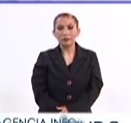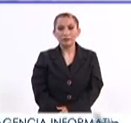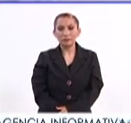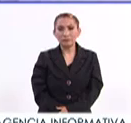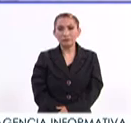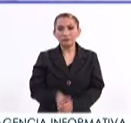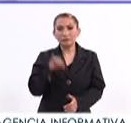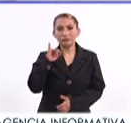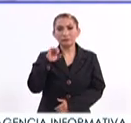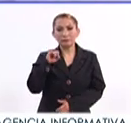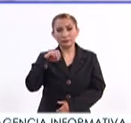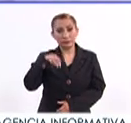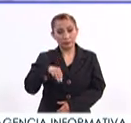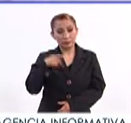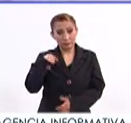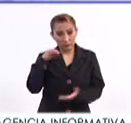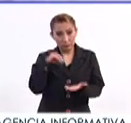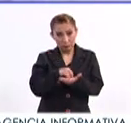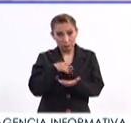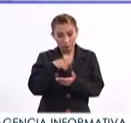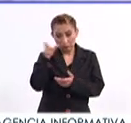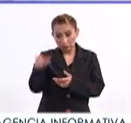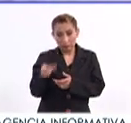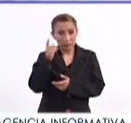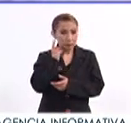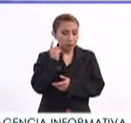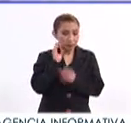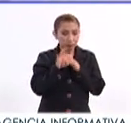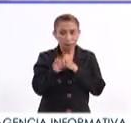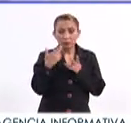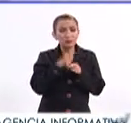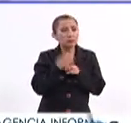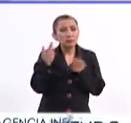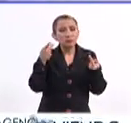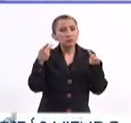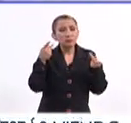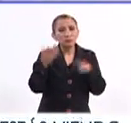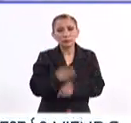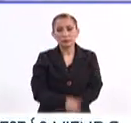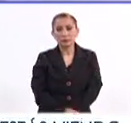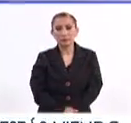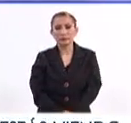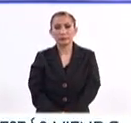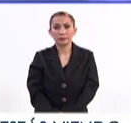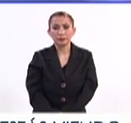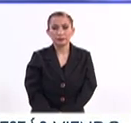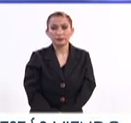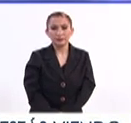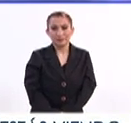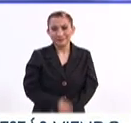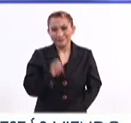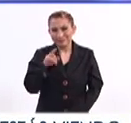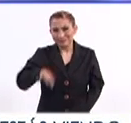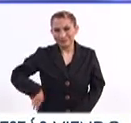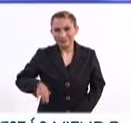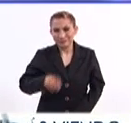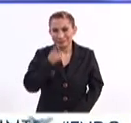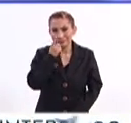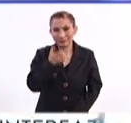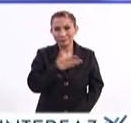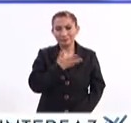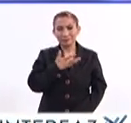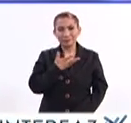El ISM ha contemplado la implementación de la figura de Diputación Migrante. ¿Qué medidas se han tomado al respecto? Pues justamente lo que platicábamos,